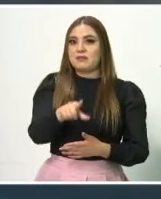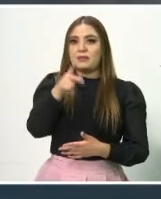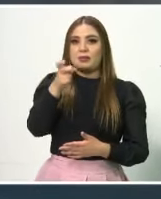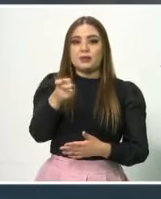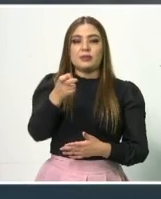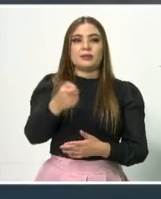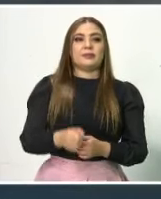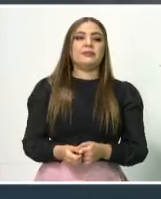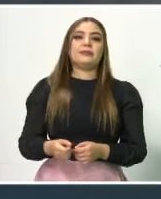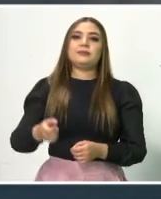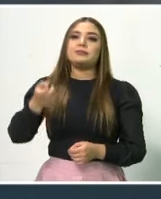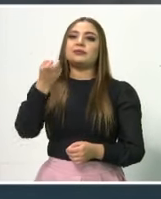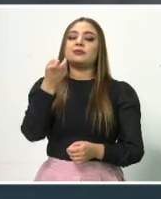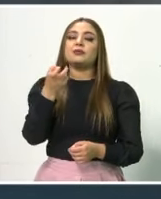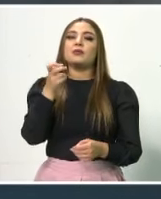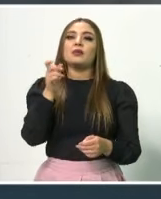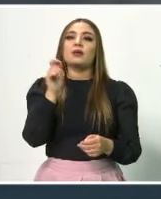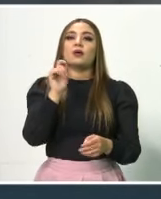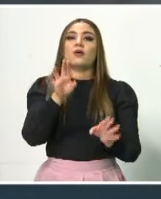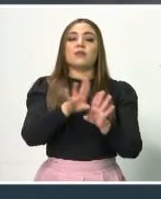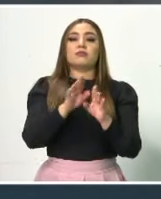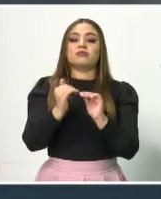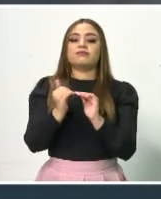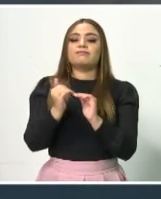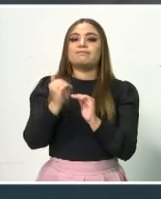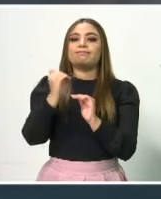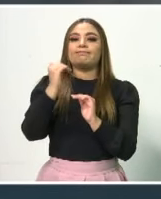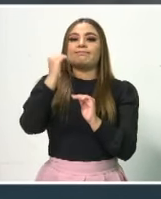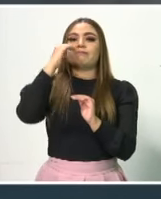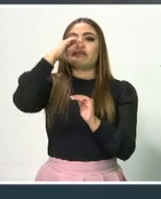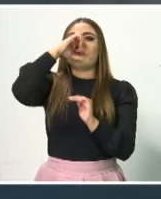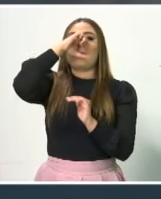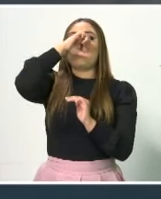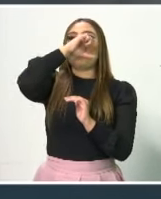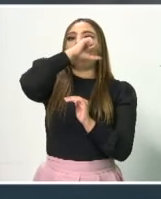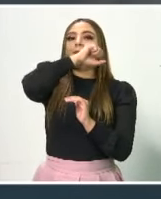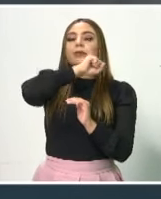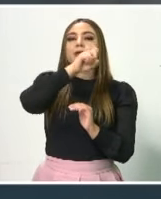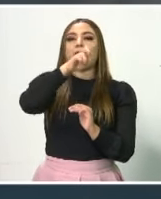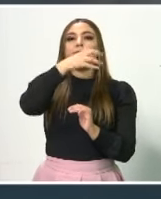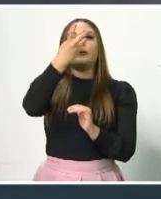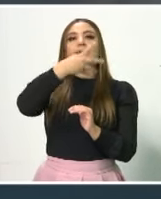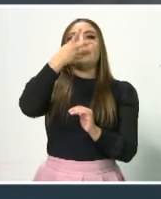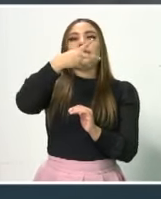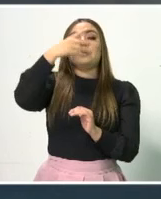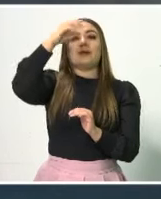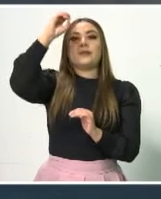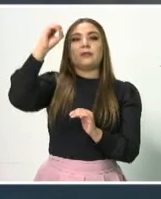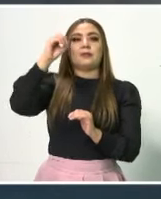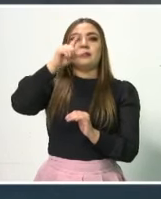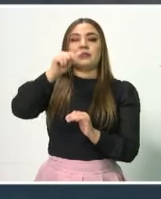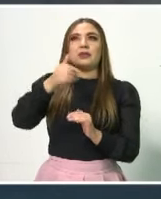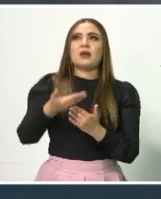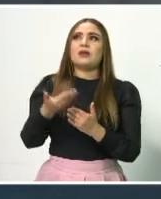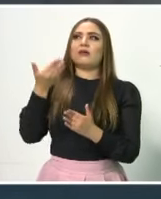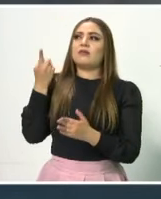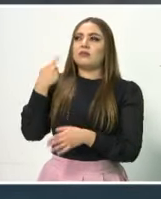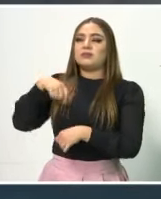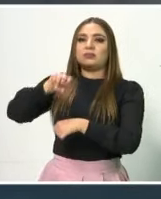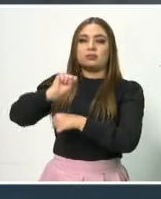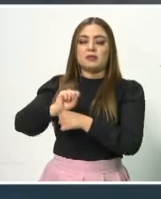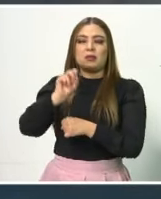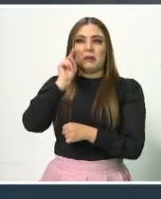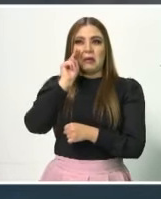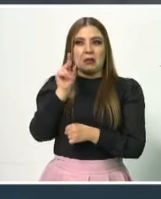temperaturas, un incremento bastante marcado durante esta mañana, 14 grados centígrados. La semana pasada seguíamos viendo